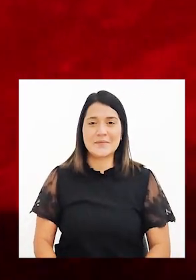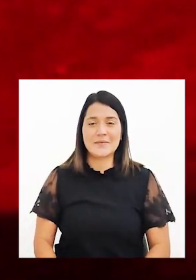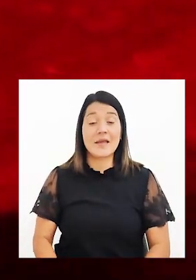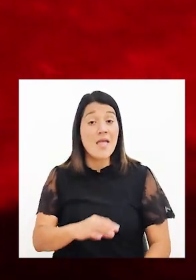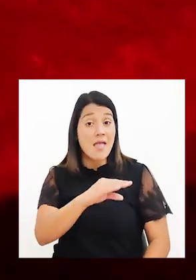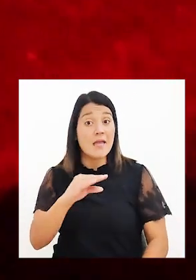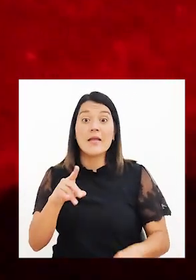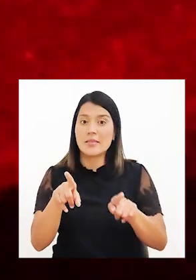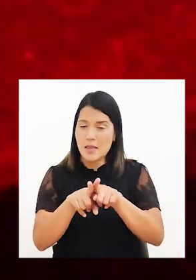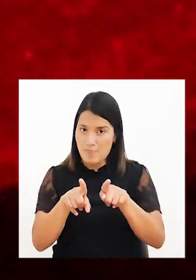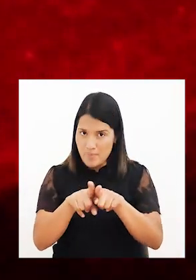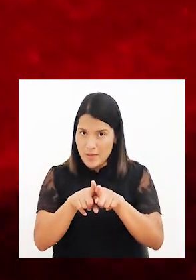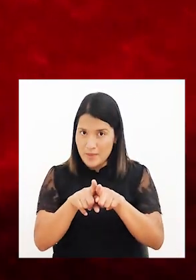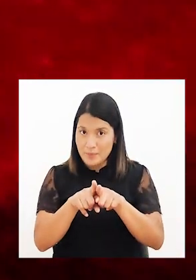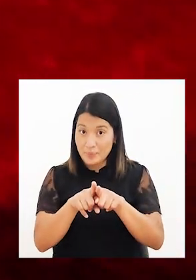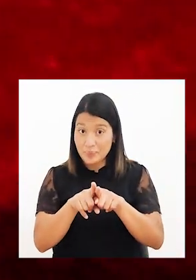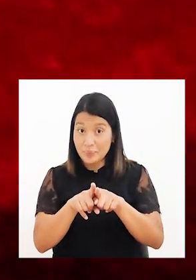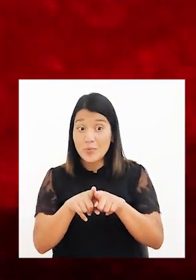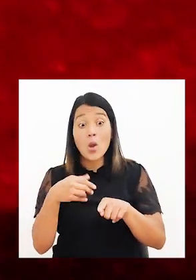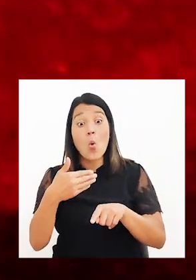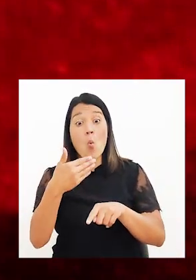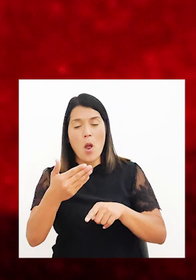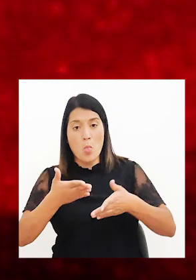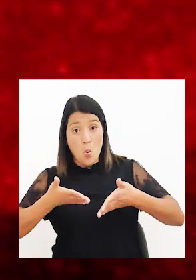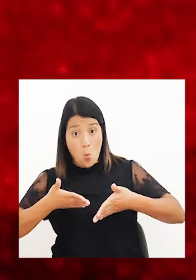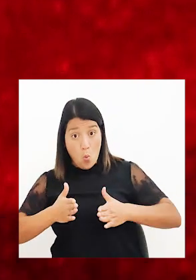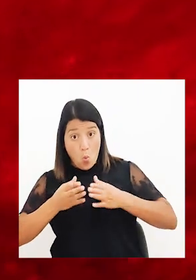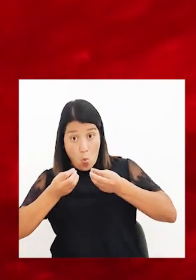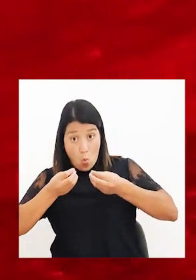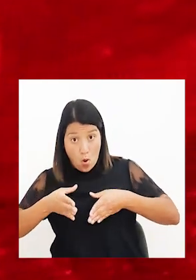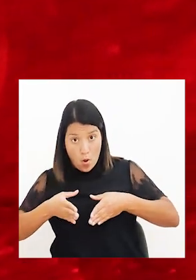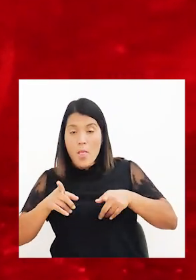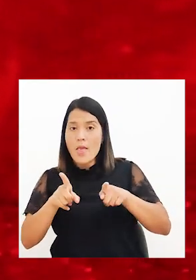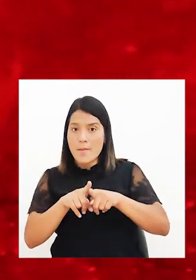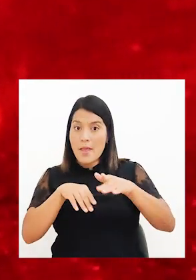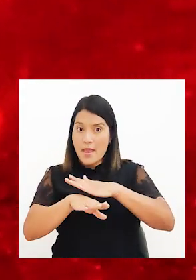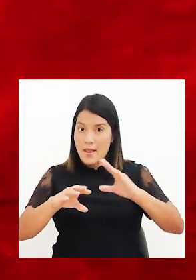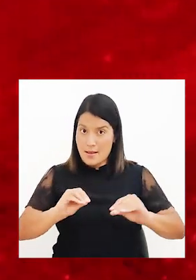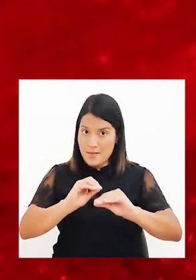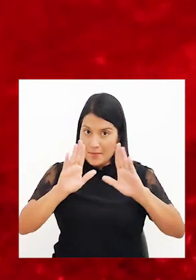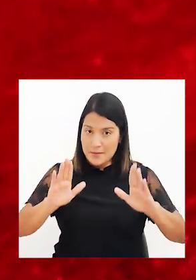Resaltando también que estas desovan en pleno día.